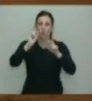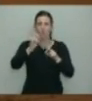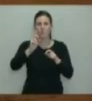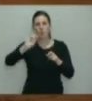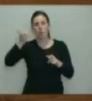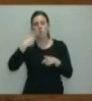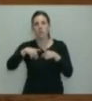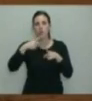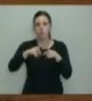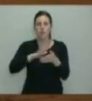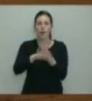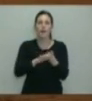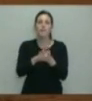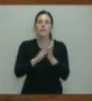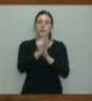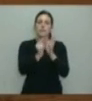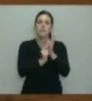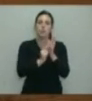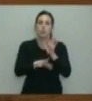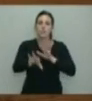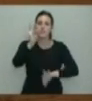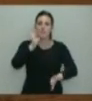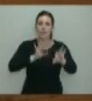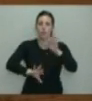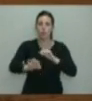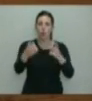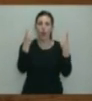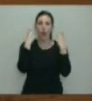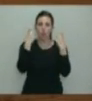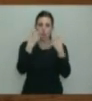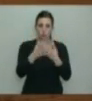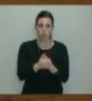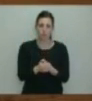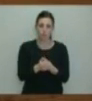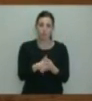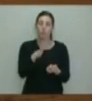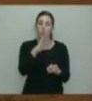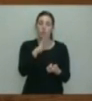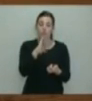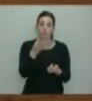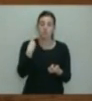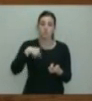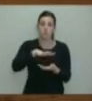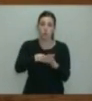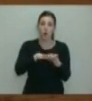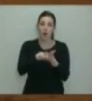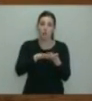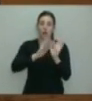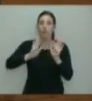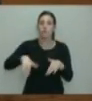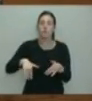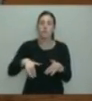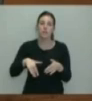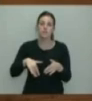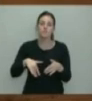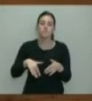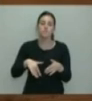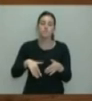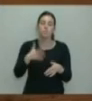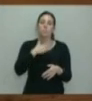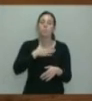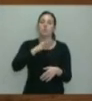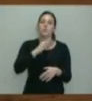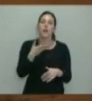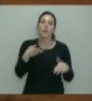sino de los criterios de selección del alumnado. Porque de lo que usted habla, al final, que es de la